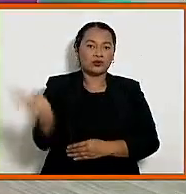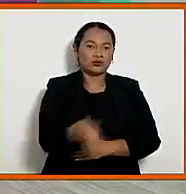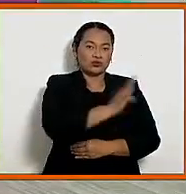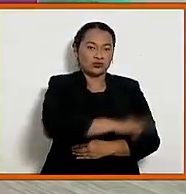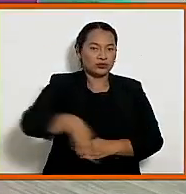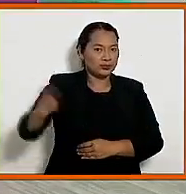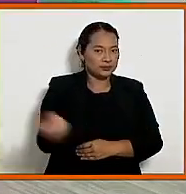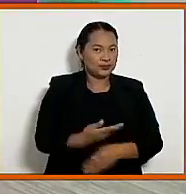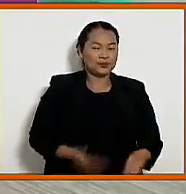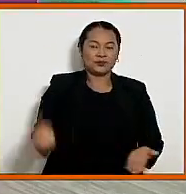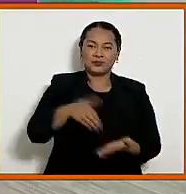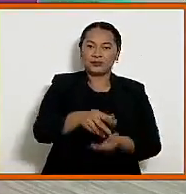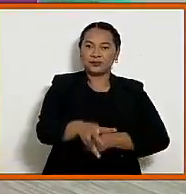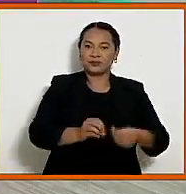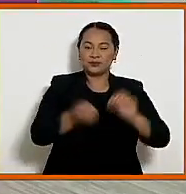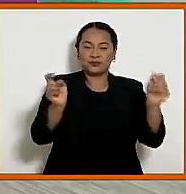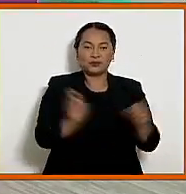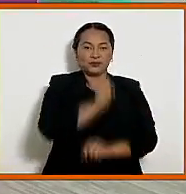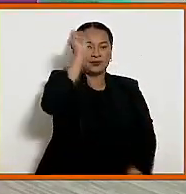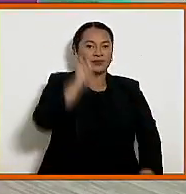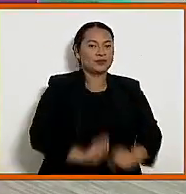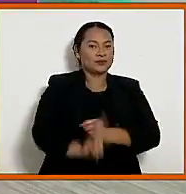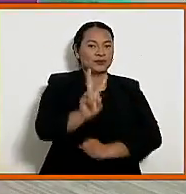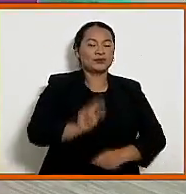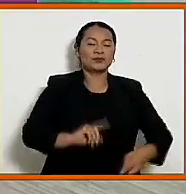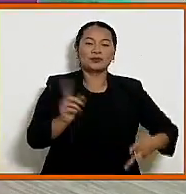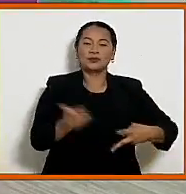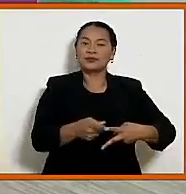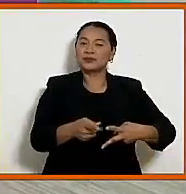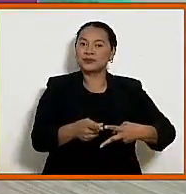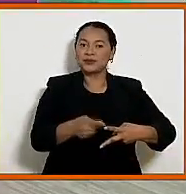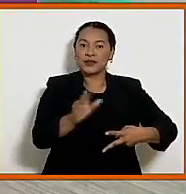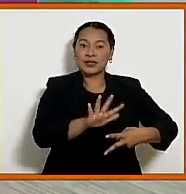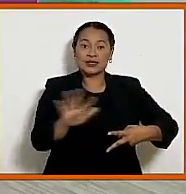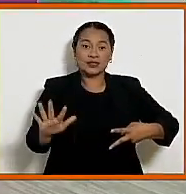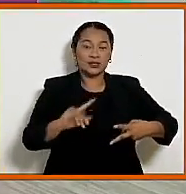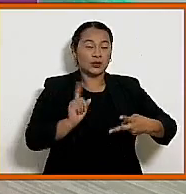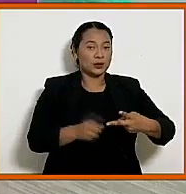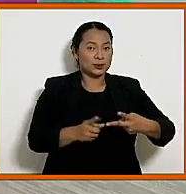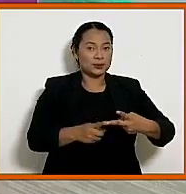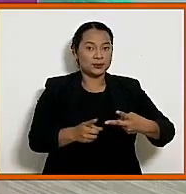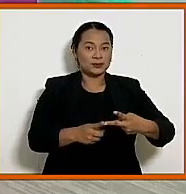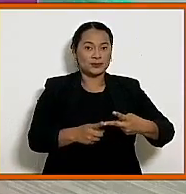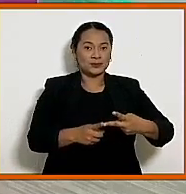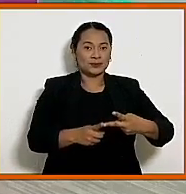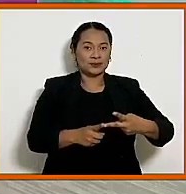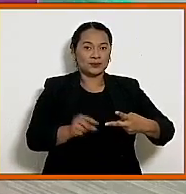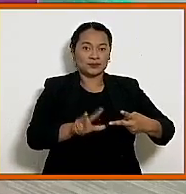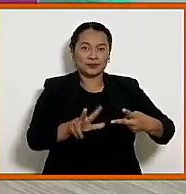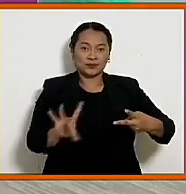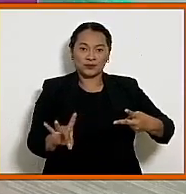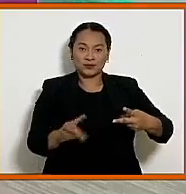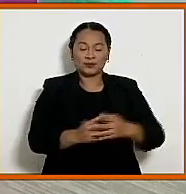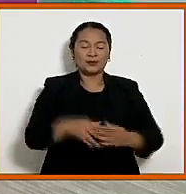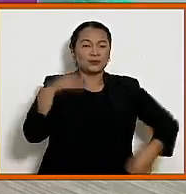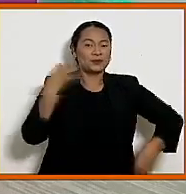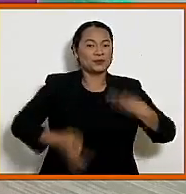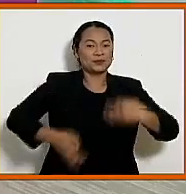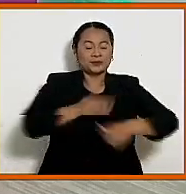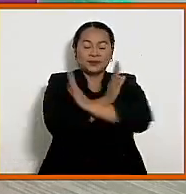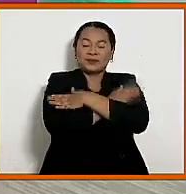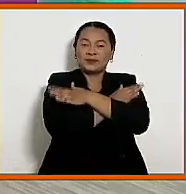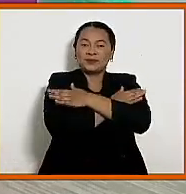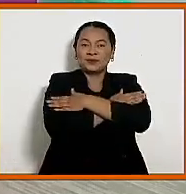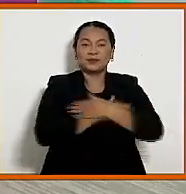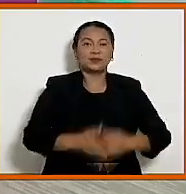Los números ganadores para premiados en esta tarde son posición 1, 55, posición 2, 38. Felicidades.